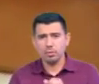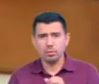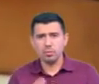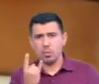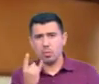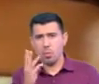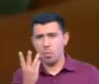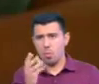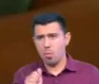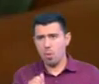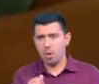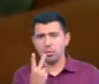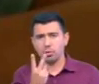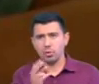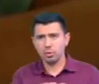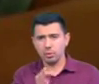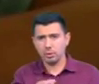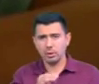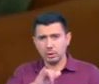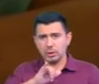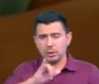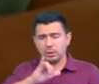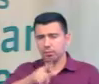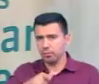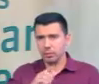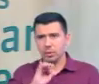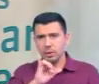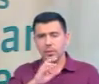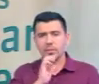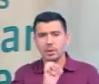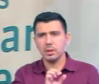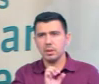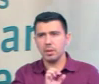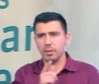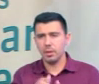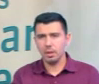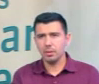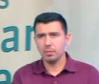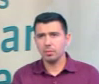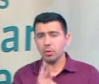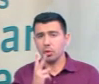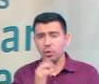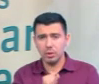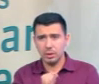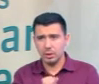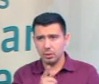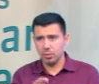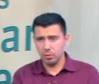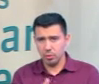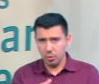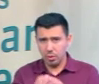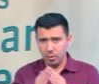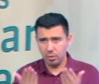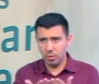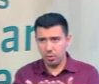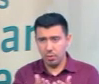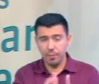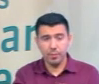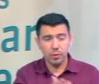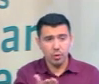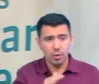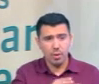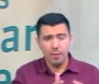en dos instituciones académicas del departamento ellos están ubicados en los municipios en veredas de municipio de concepción y cerrito